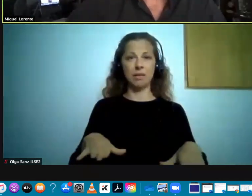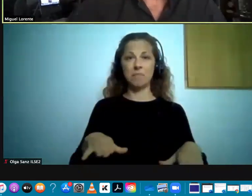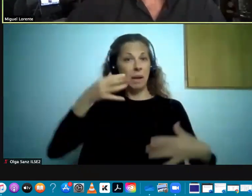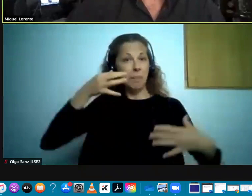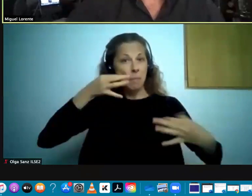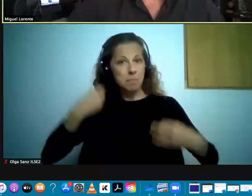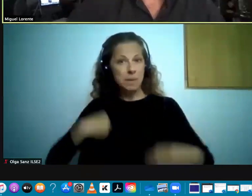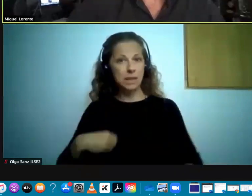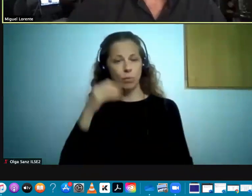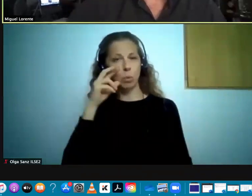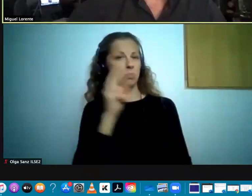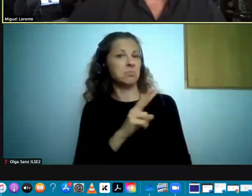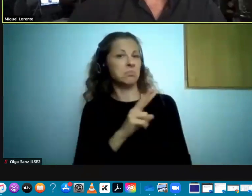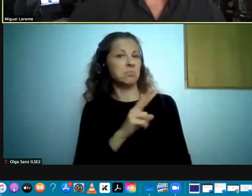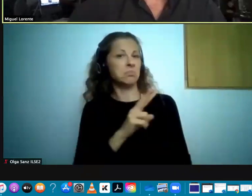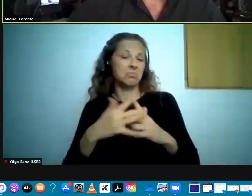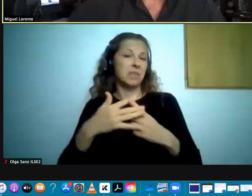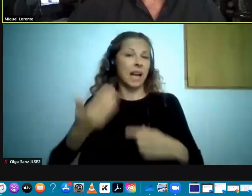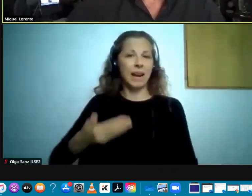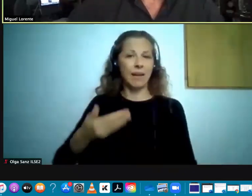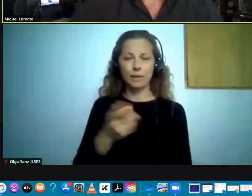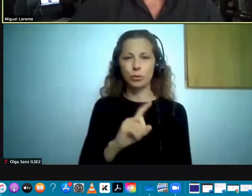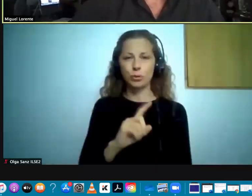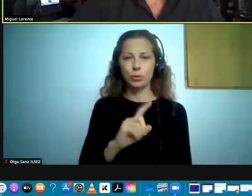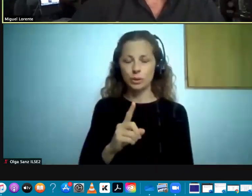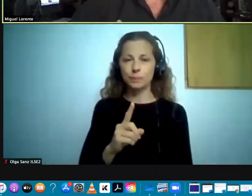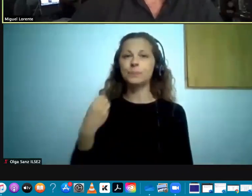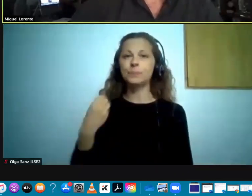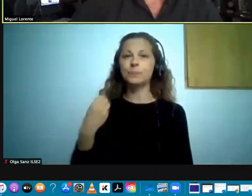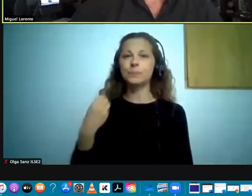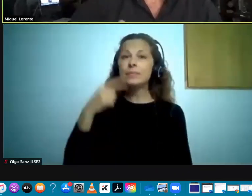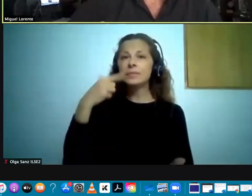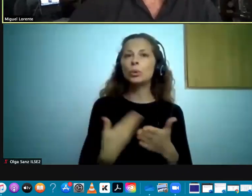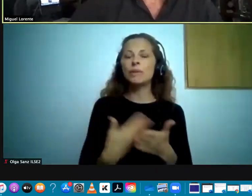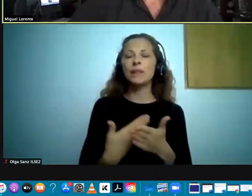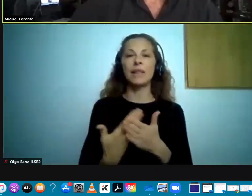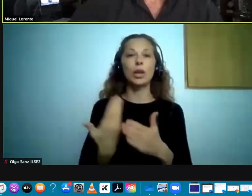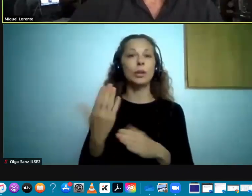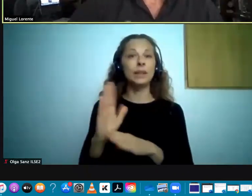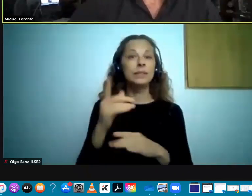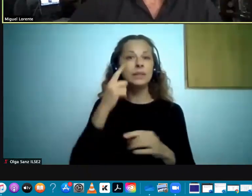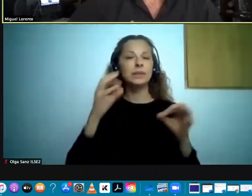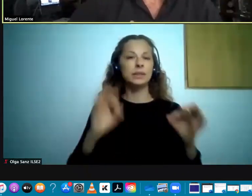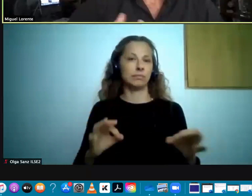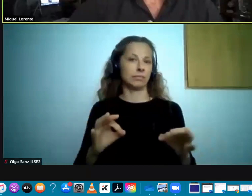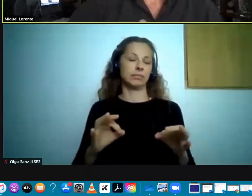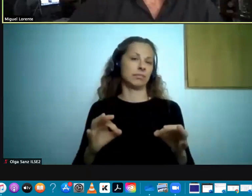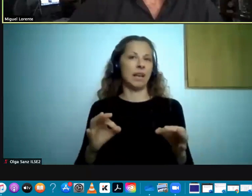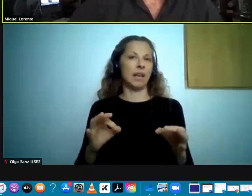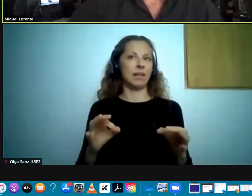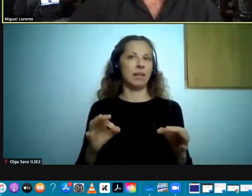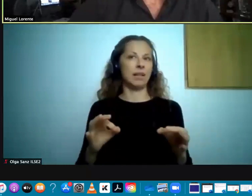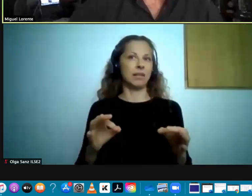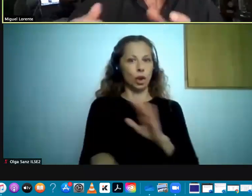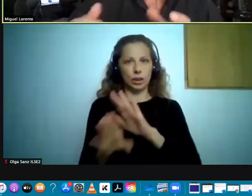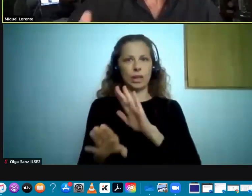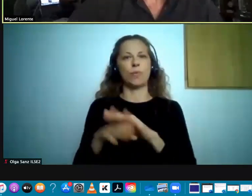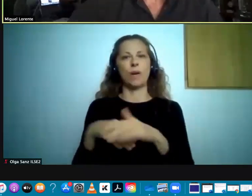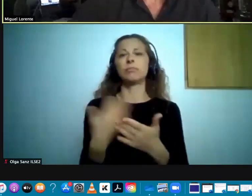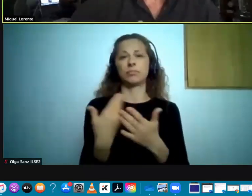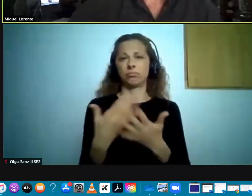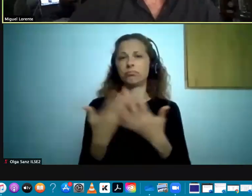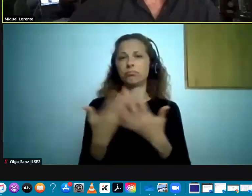esta violencia, las circunstancias, las justificaciones, siguen estando presentes en gran medida y a veces son utilizadas